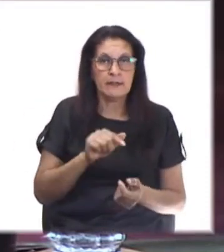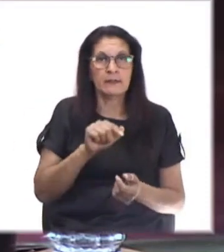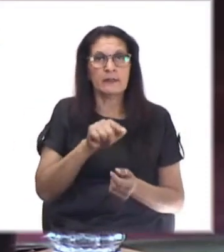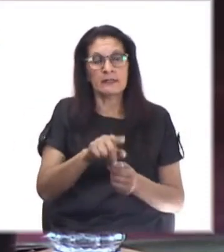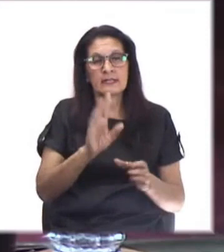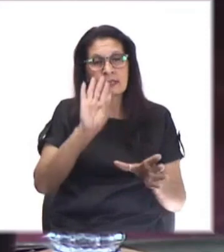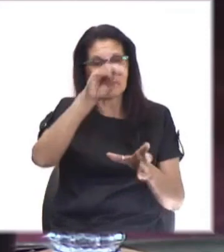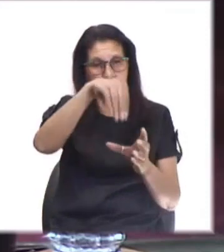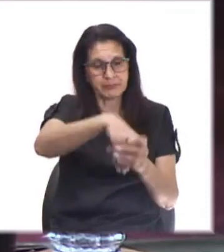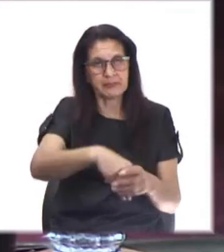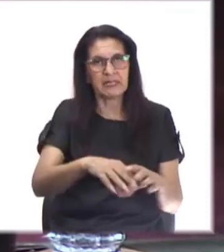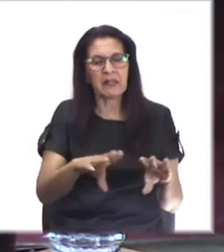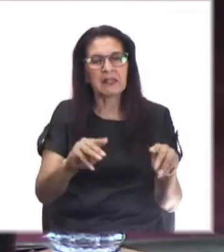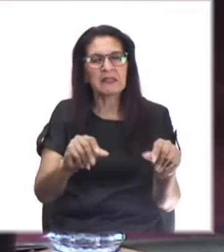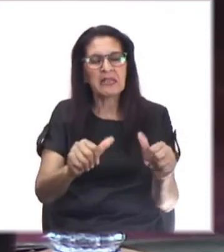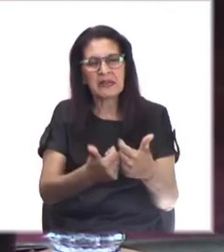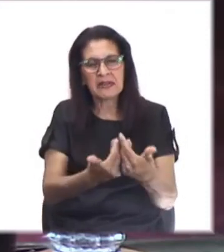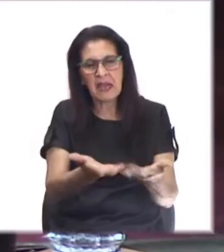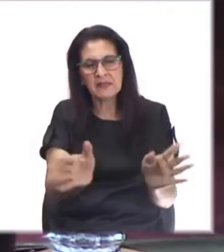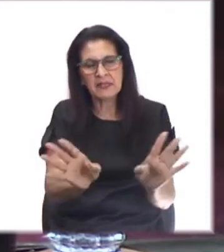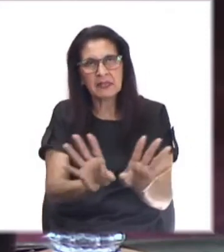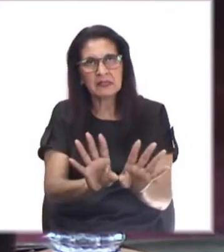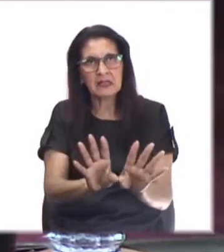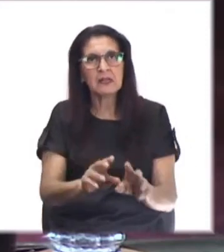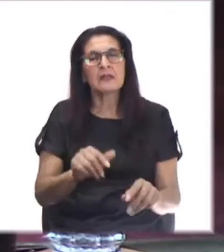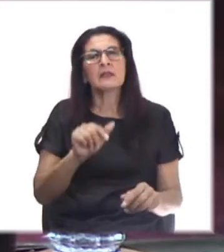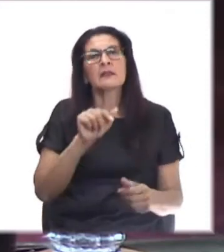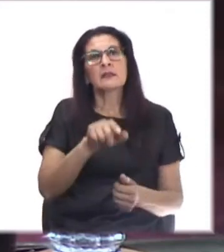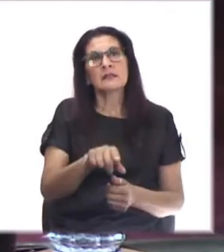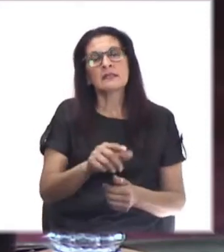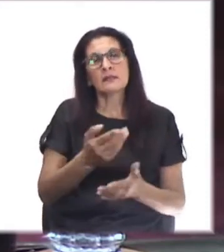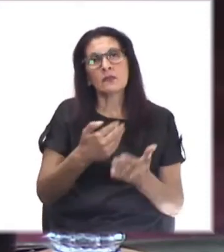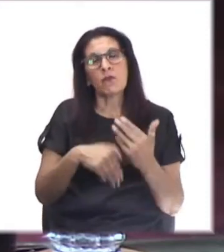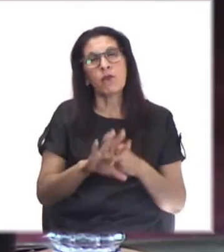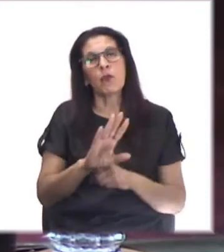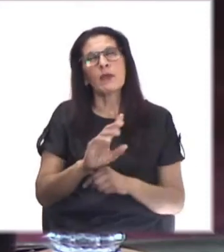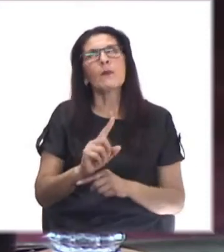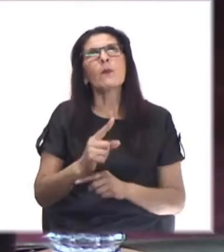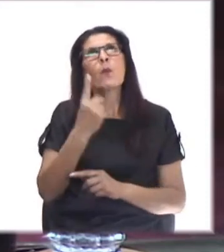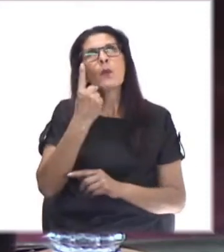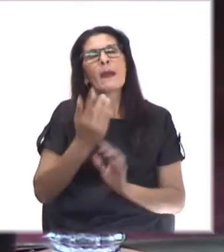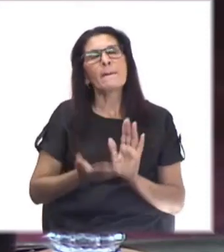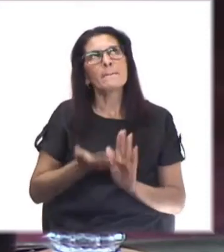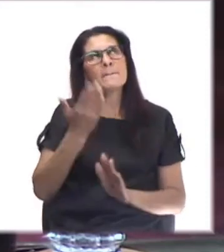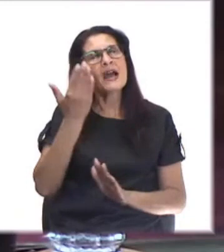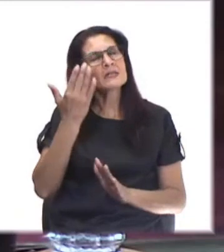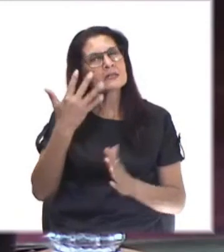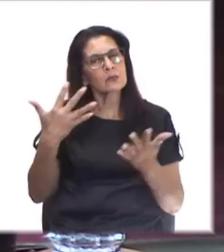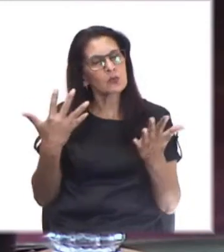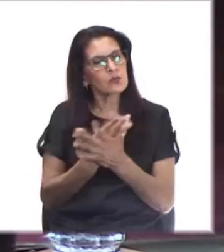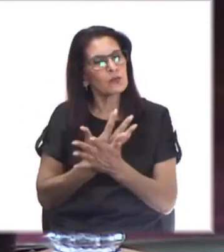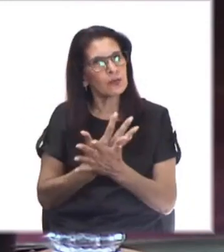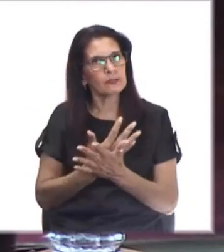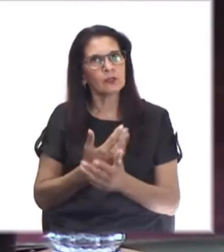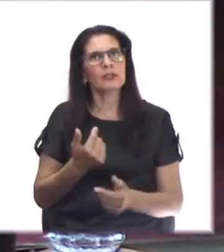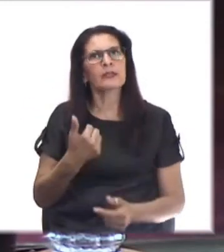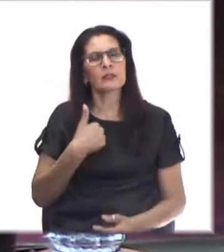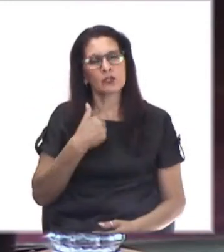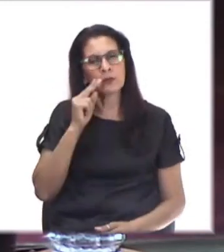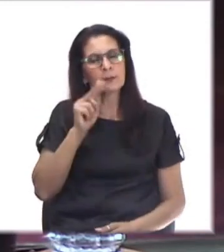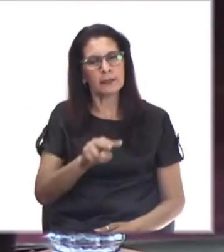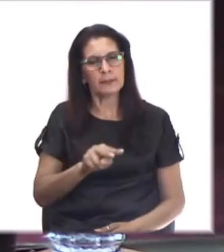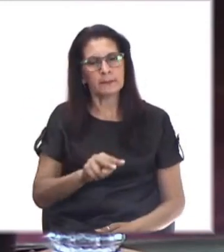de una tierra recién abierta, fue sin duda una de las instancias más crudamente impactantes que me ha tocado